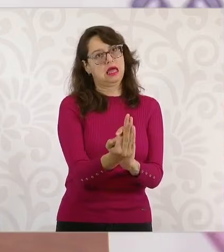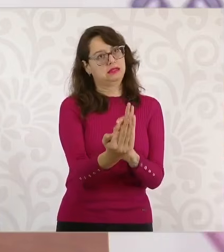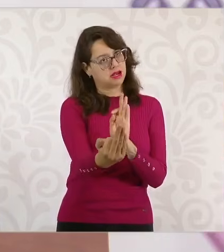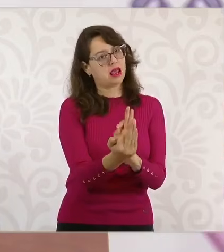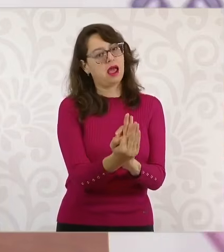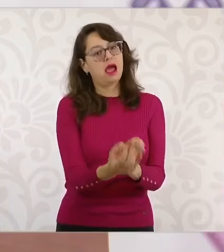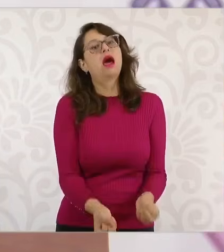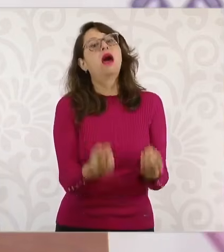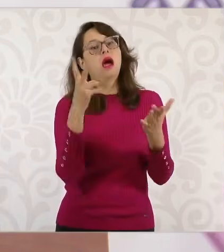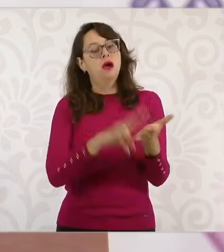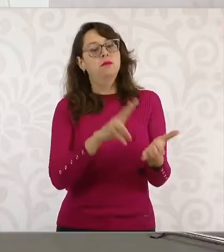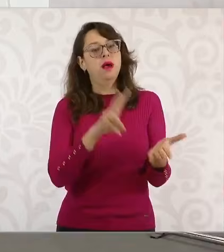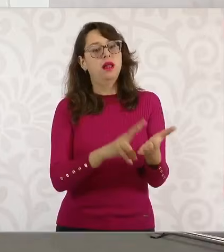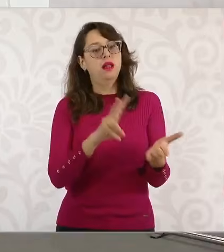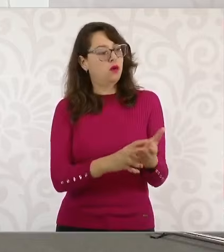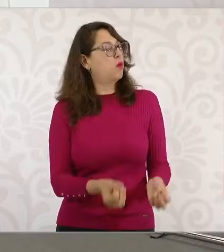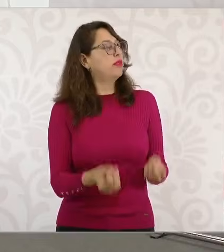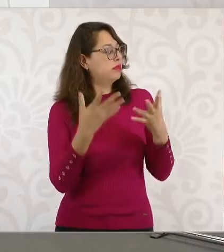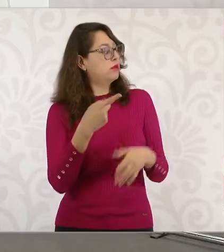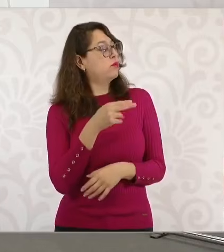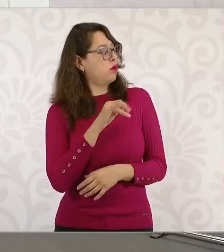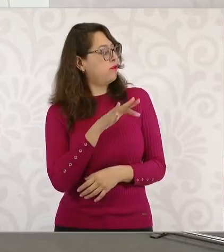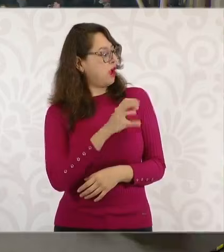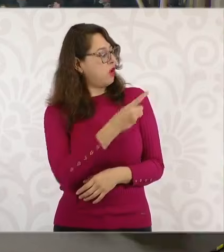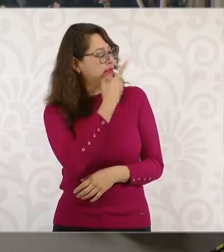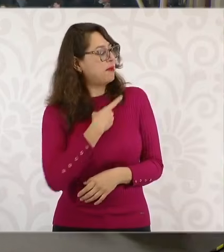Shakira? A ver, Profeco.